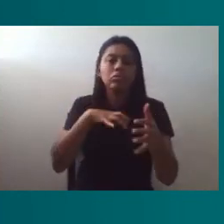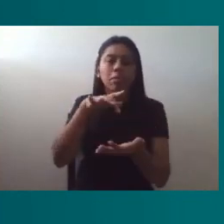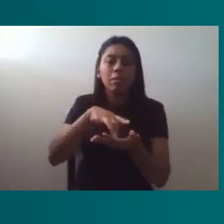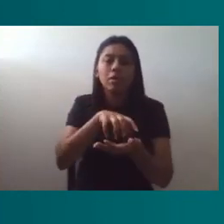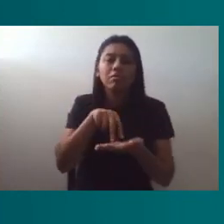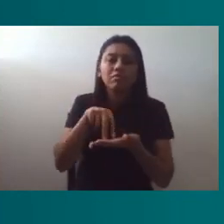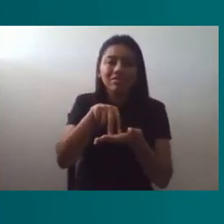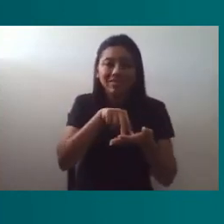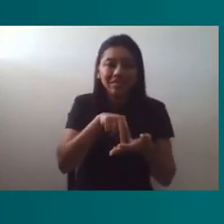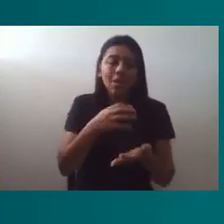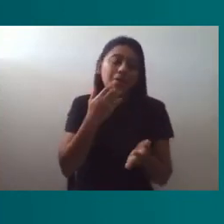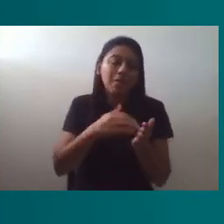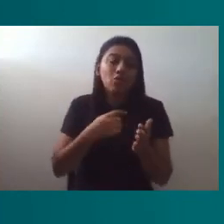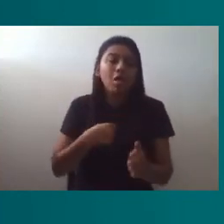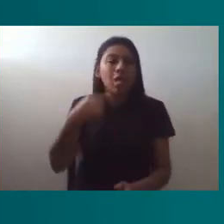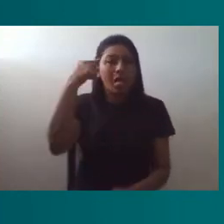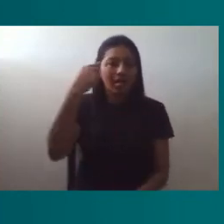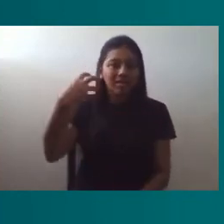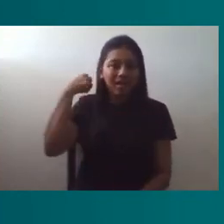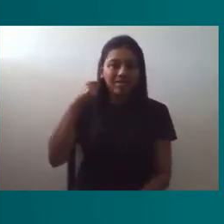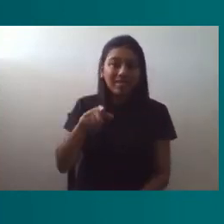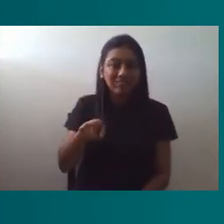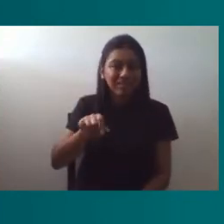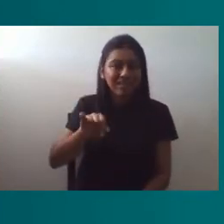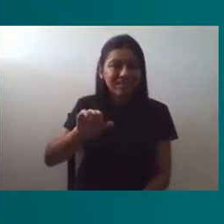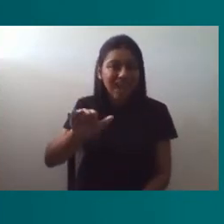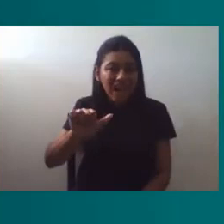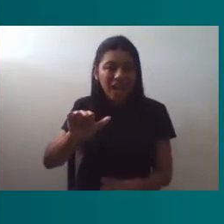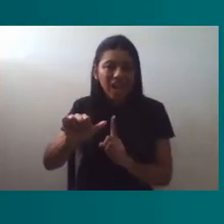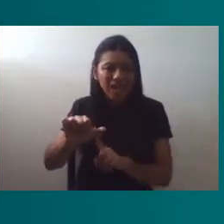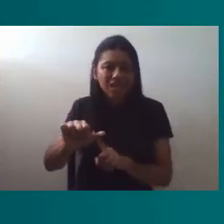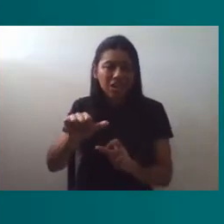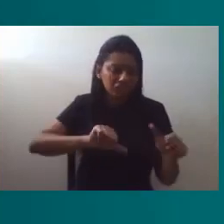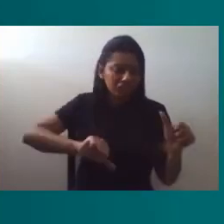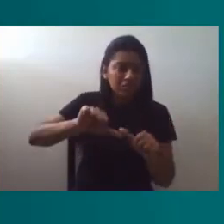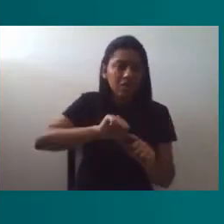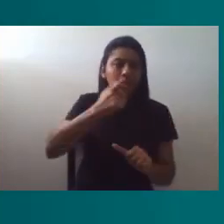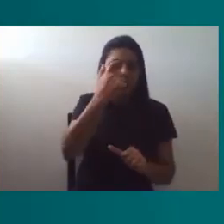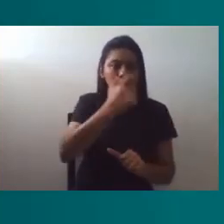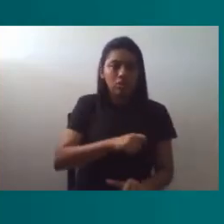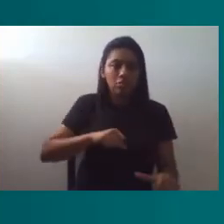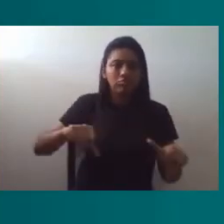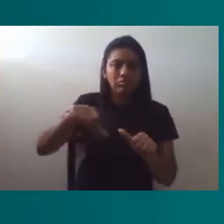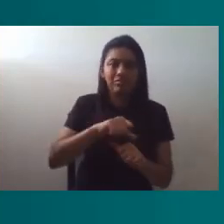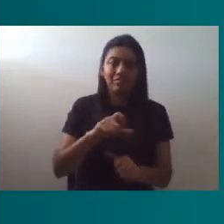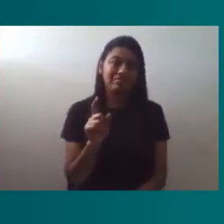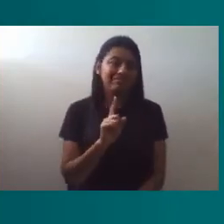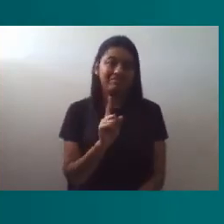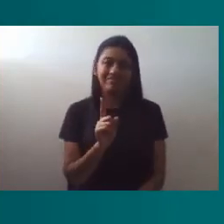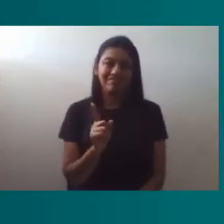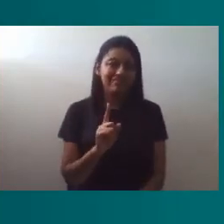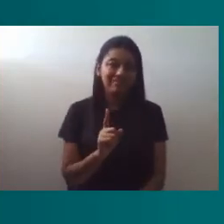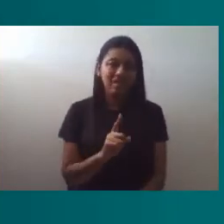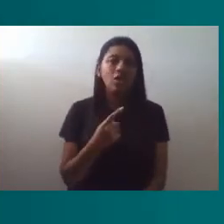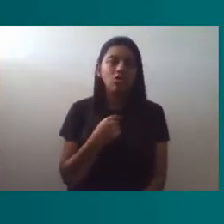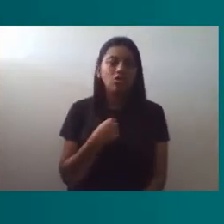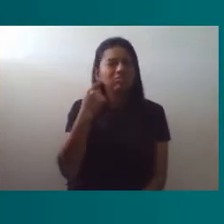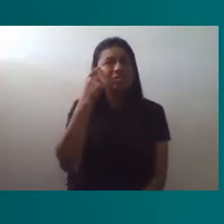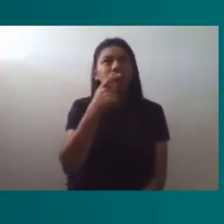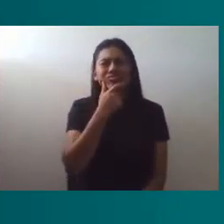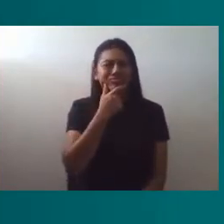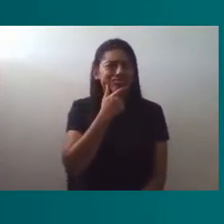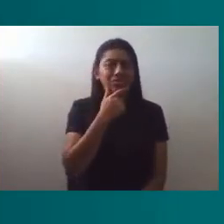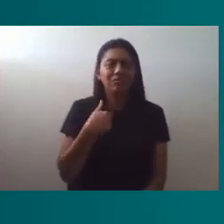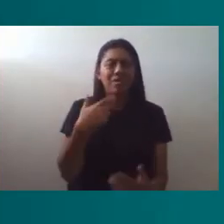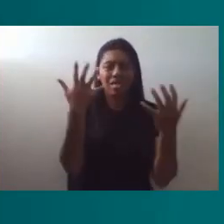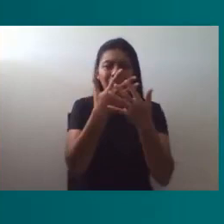alguna vez el gerente de proyectos, digamos, alguna persona en particular, yo les decía, en mi concepto no creo que lo reemplace, pero sí le va a servir mucho porque